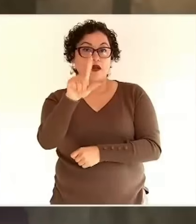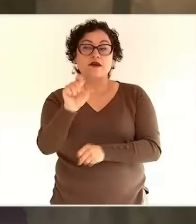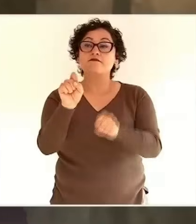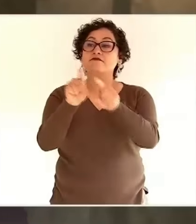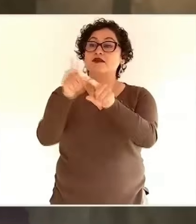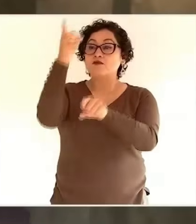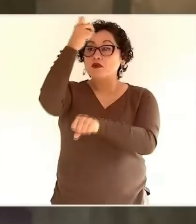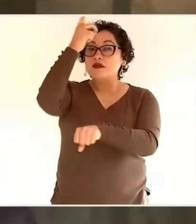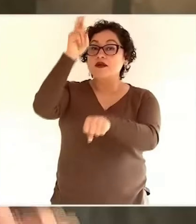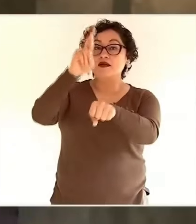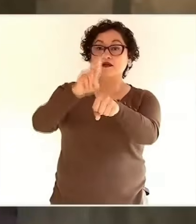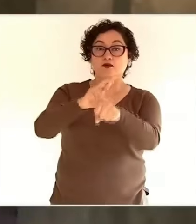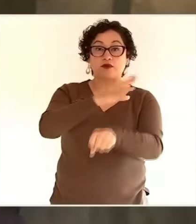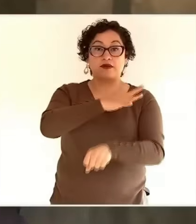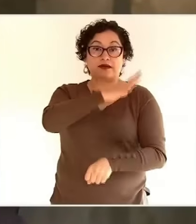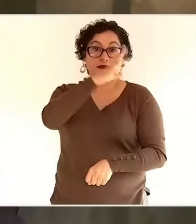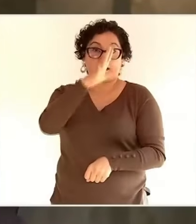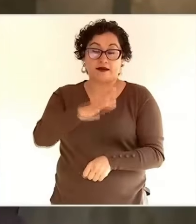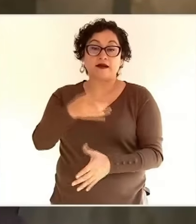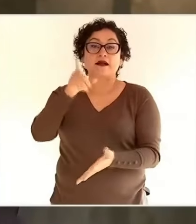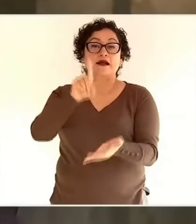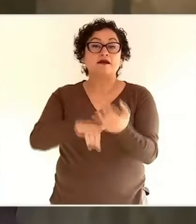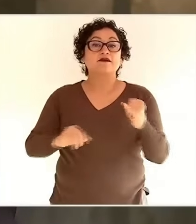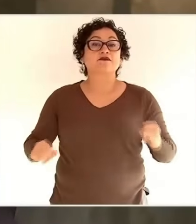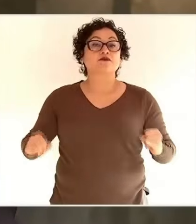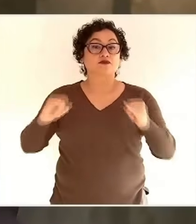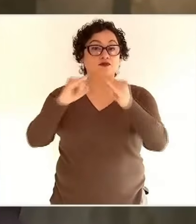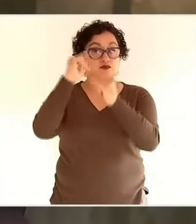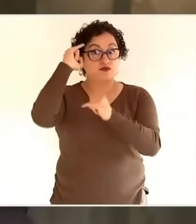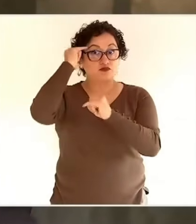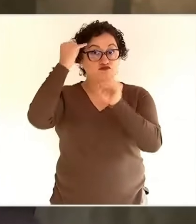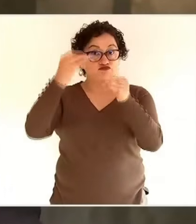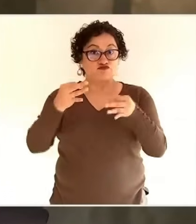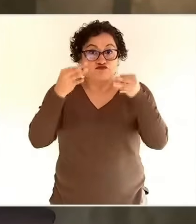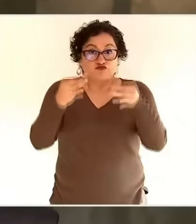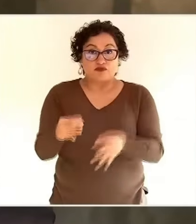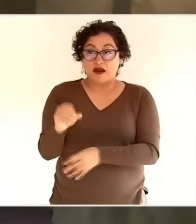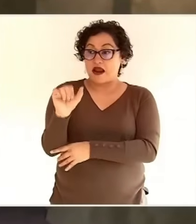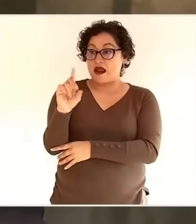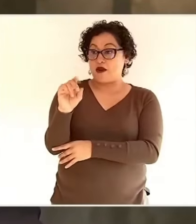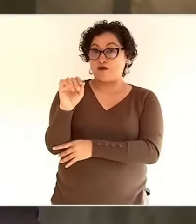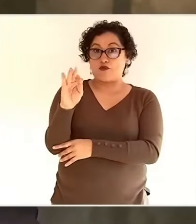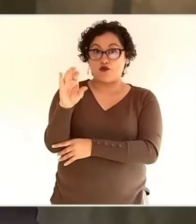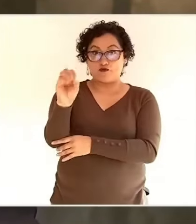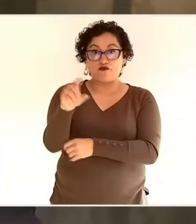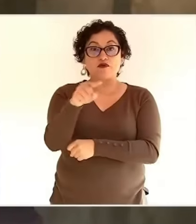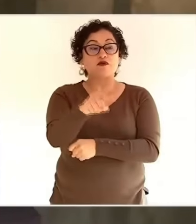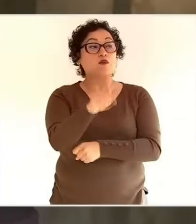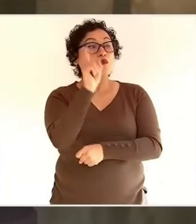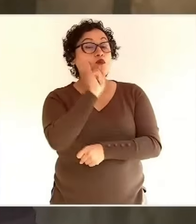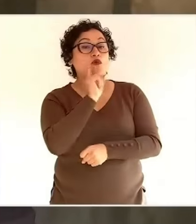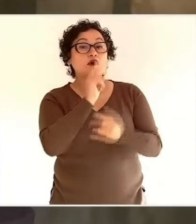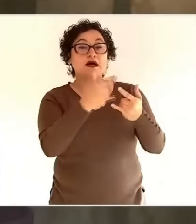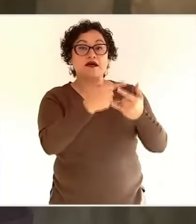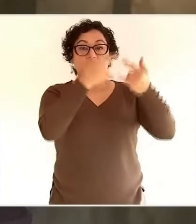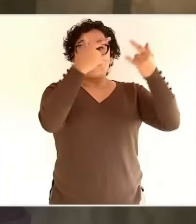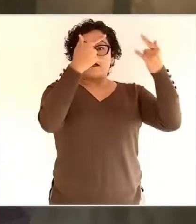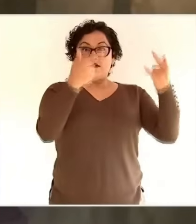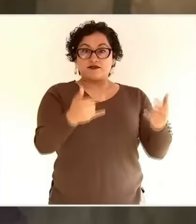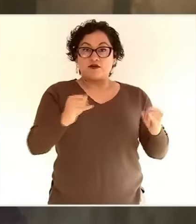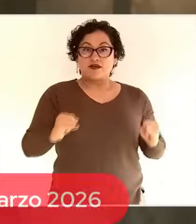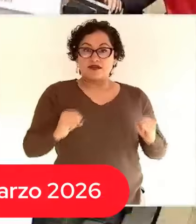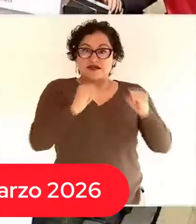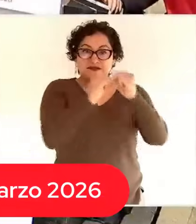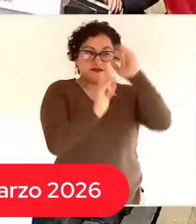del Instituto Nacional de los Pueblos Originarios, Adelfo Regino, la historiadora del Instituto Nacional de Revoluciones de